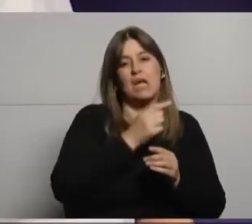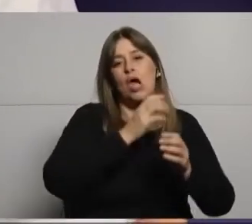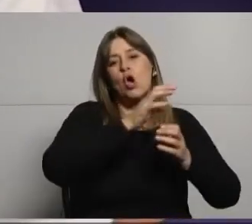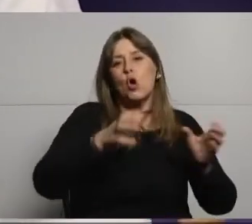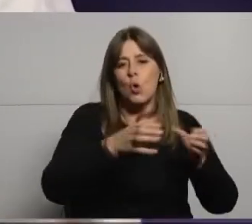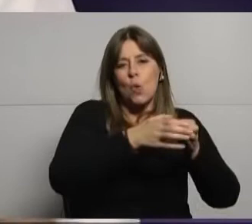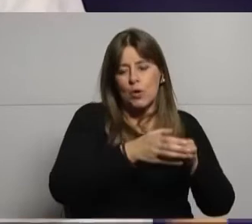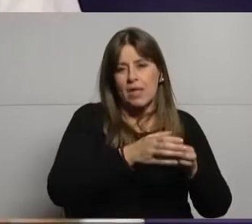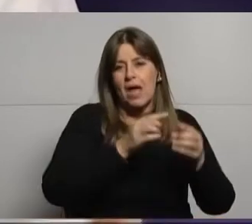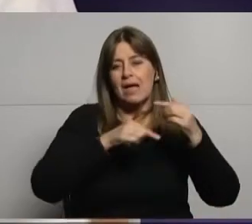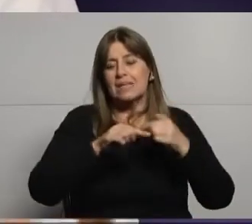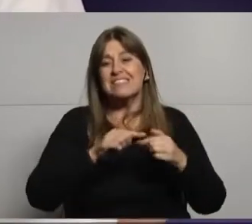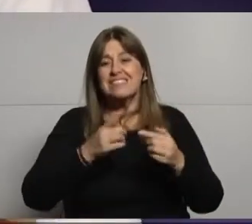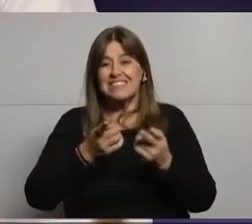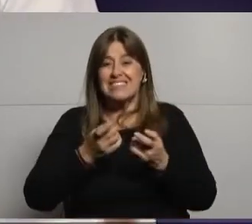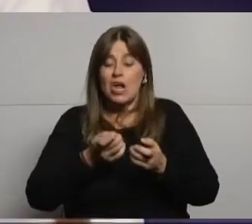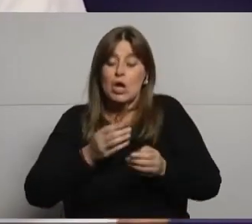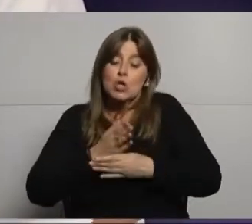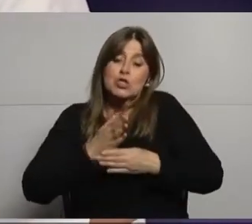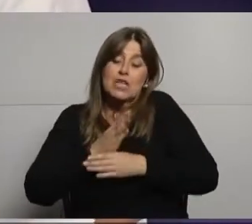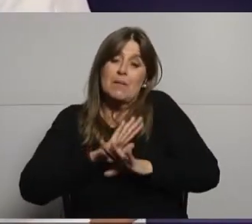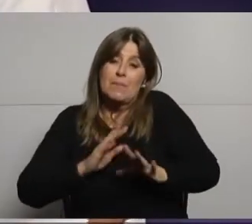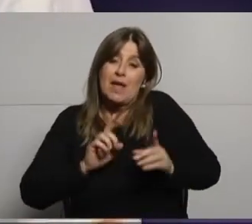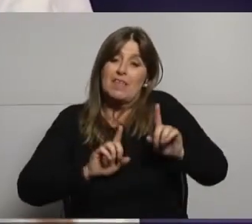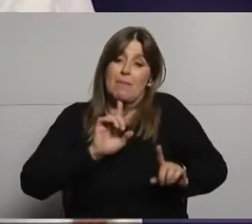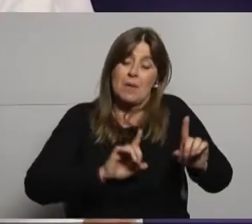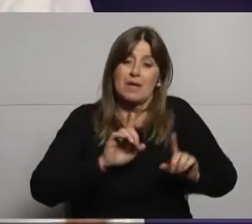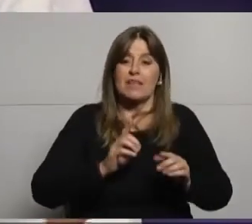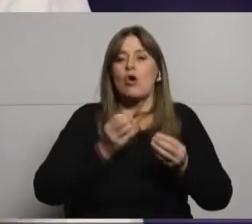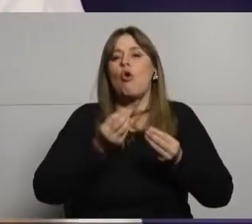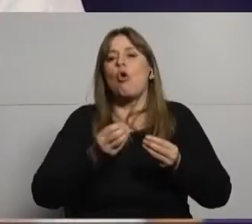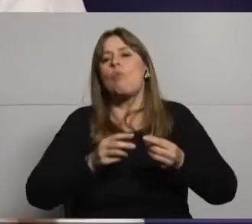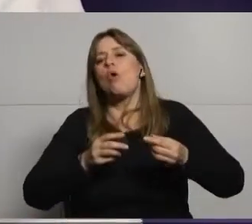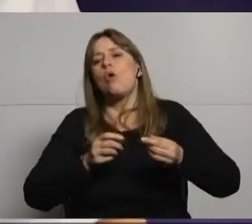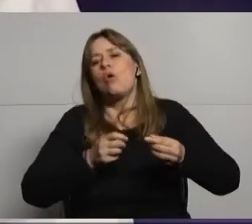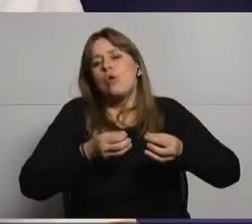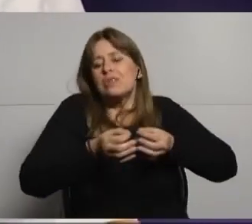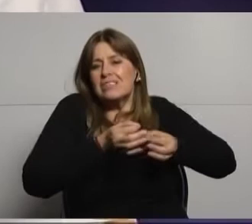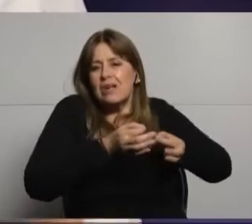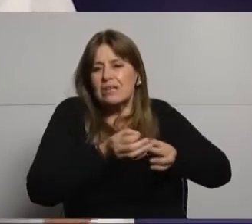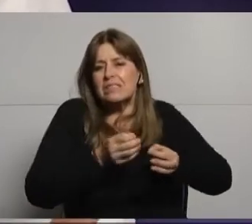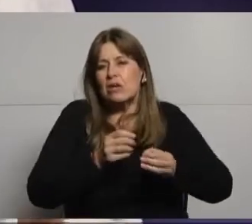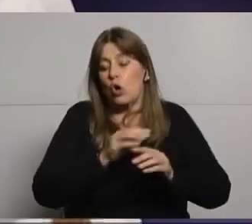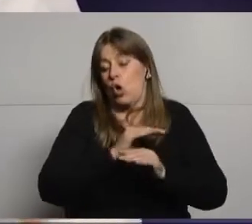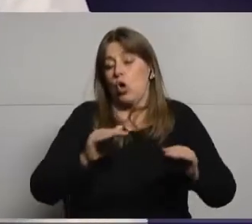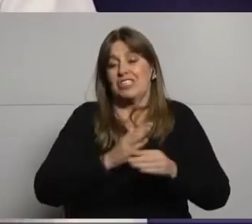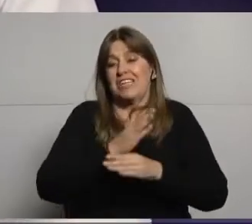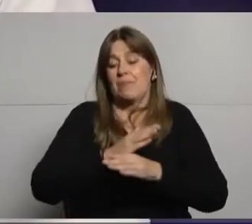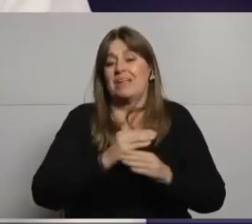comunidad. Y no siempre, digamos, depende de cómo se instrumenten las cosas, no siempre están alineados. Por poner un